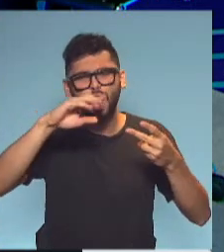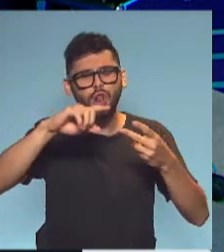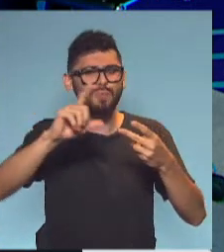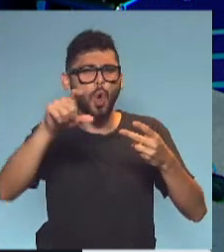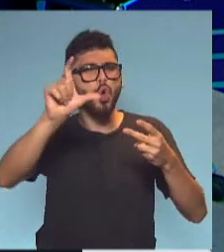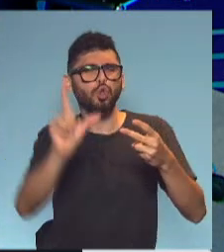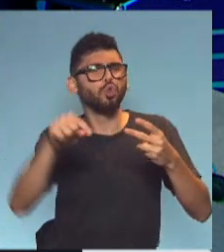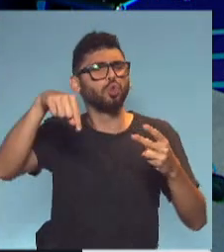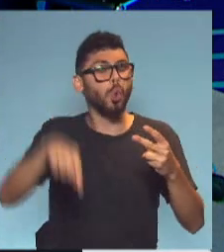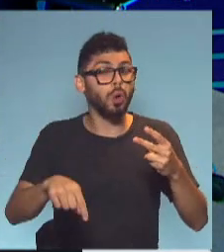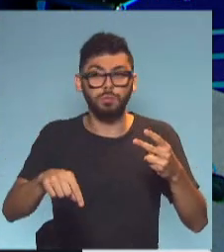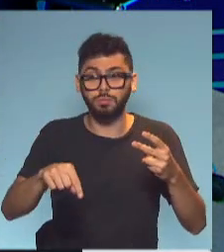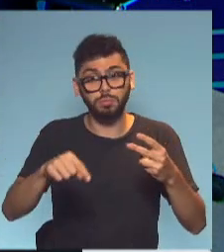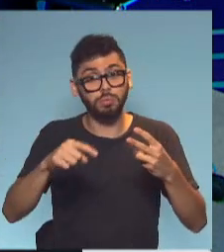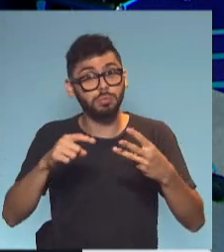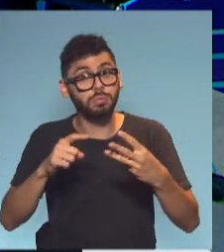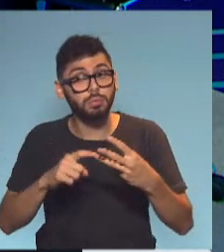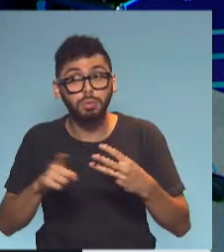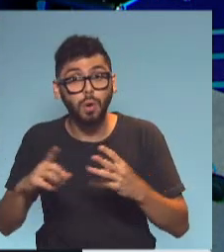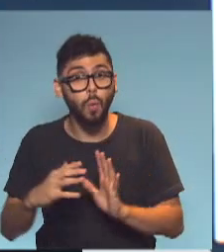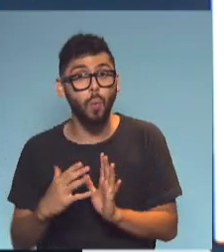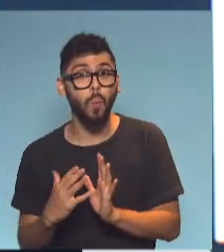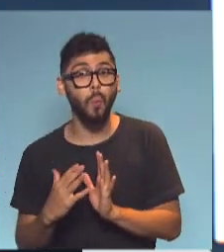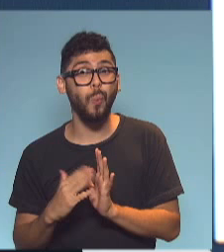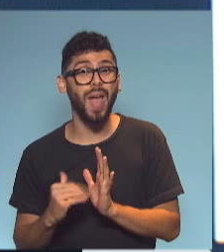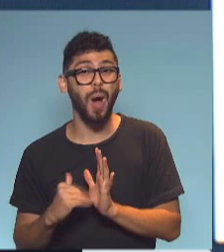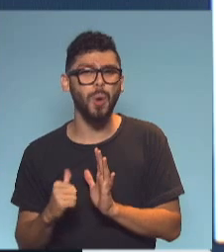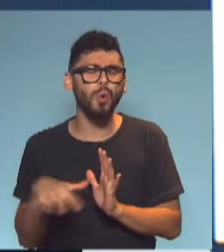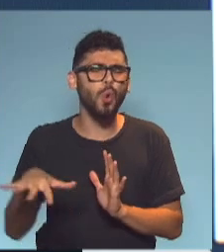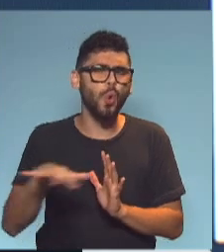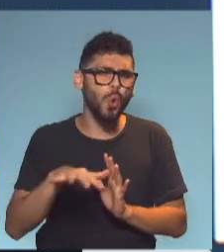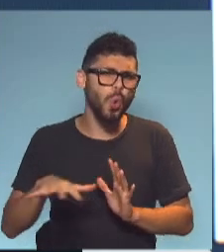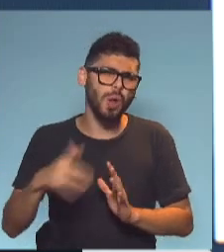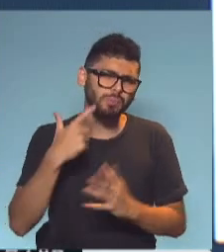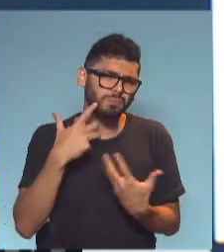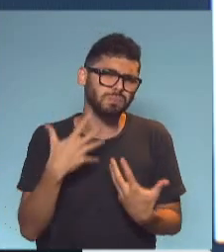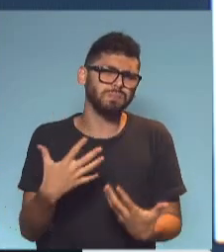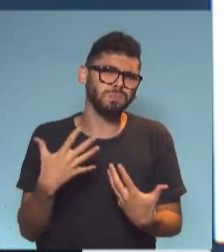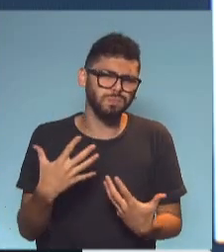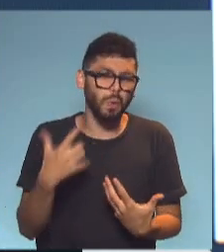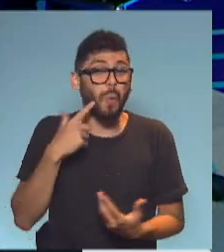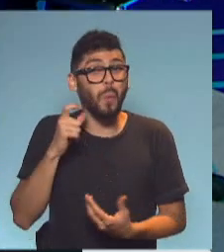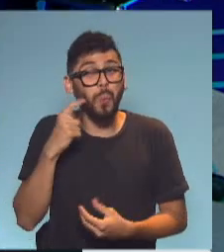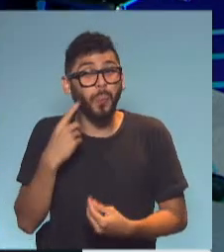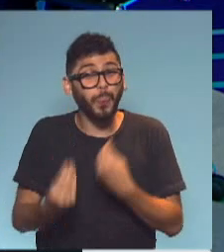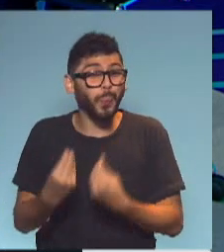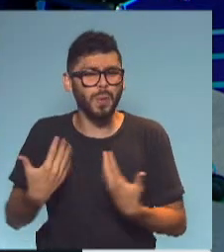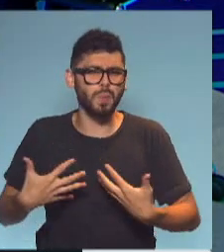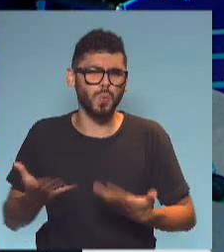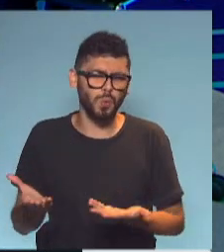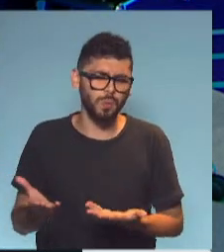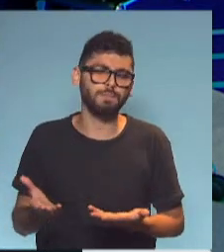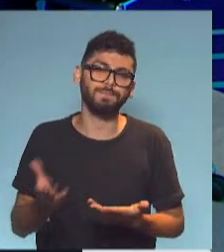nuestro país. Acá ya estamos hablando de distritos históricos y de gran población de la provincia de Buenos Aires. Bueno, van tomando algunos